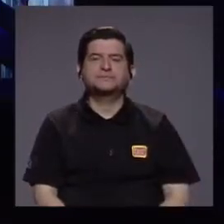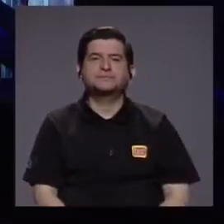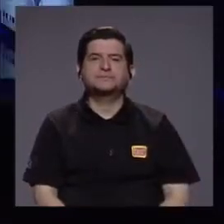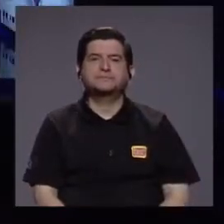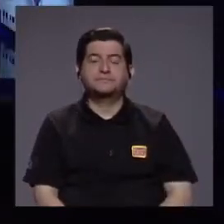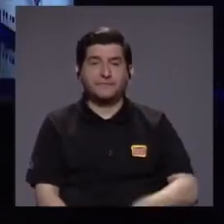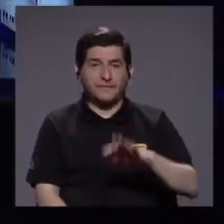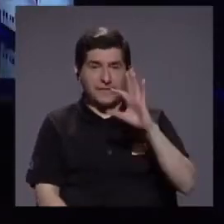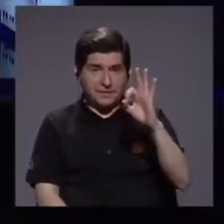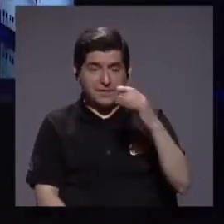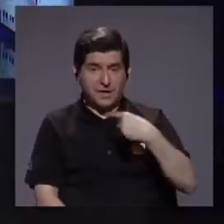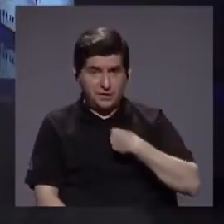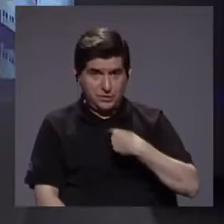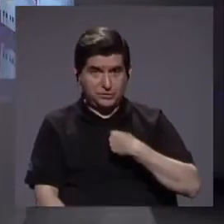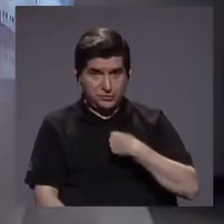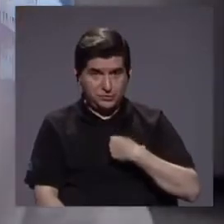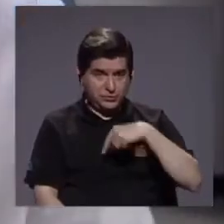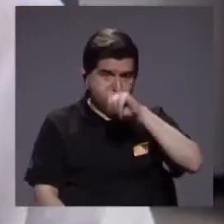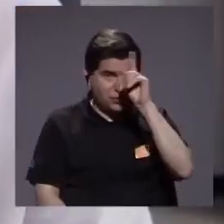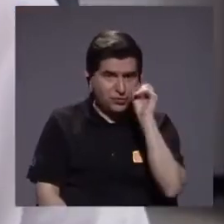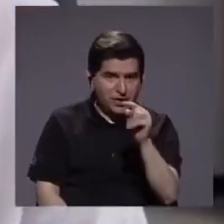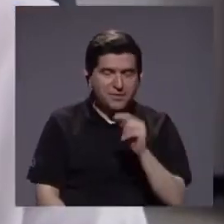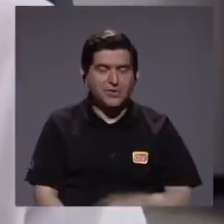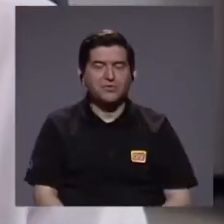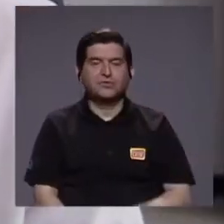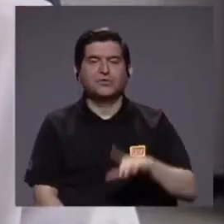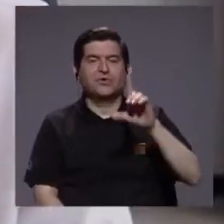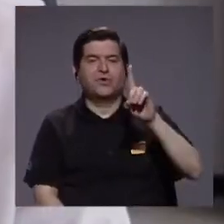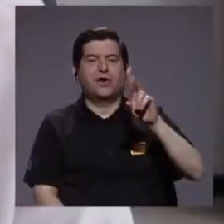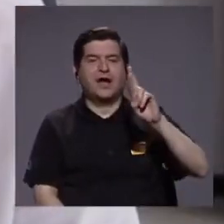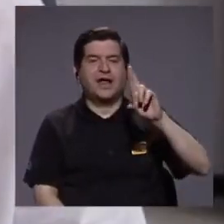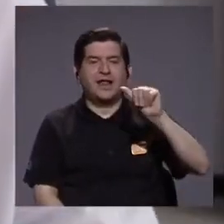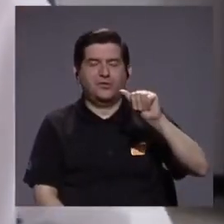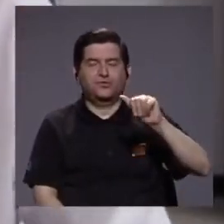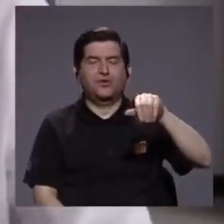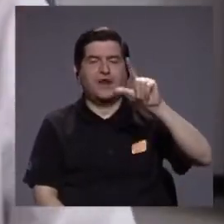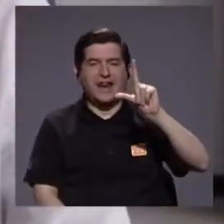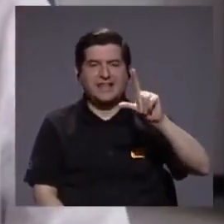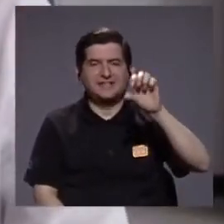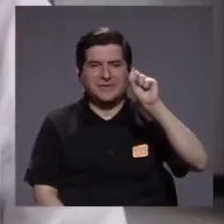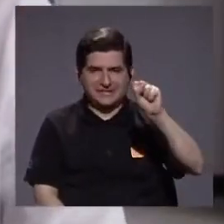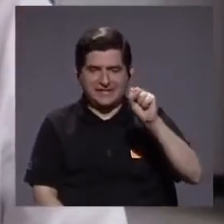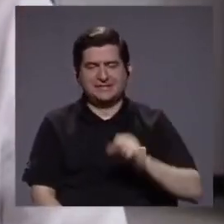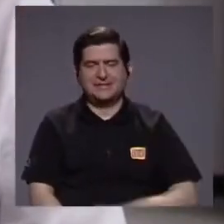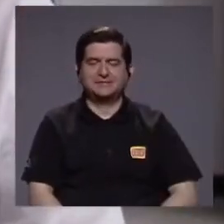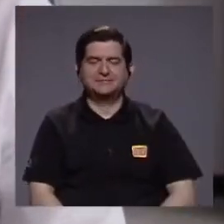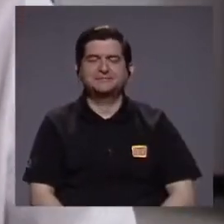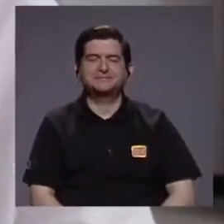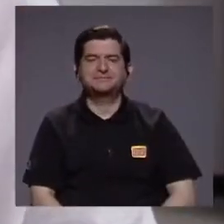Muy bien, a mí me correspondió preguntarle a la doctora doña Lisbeth Salazar.